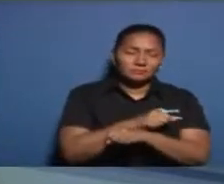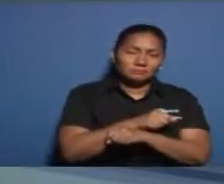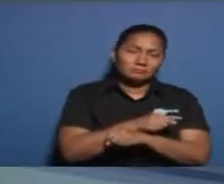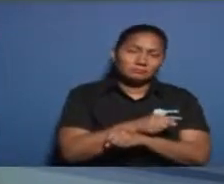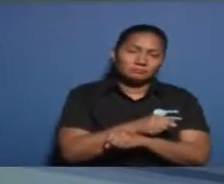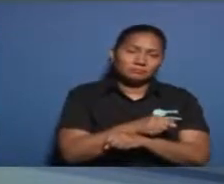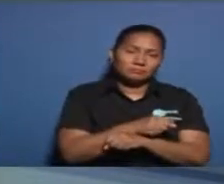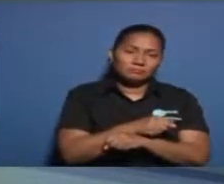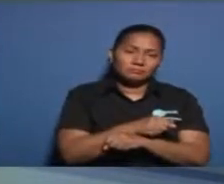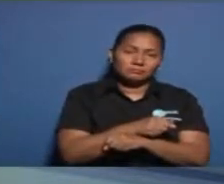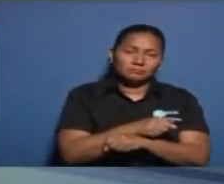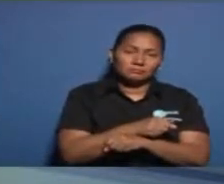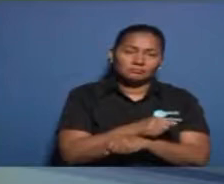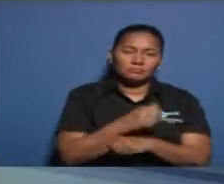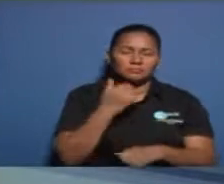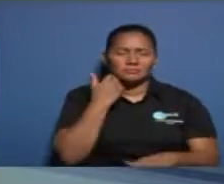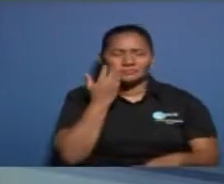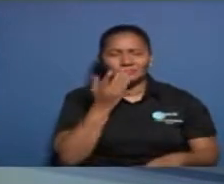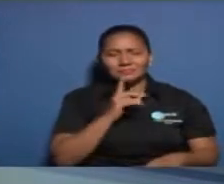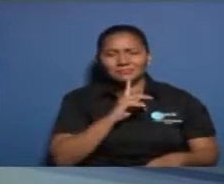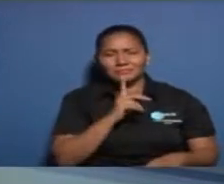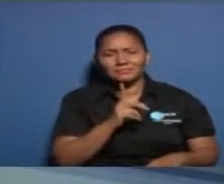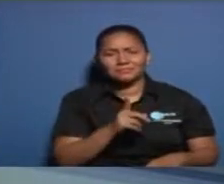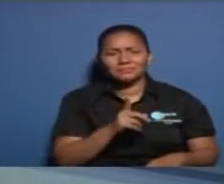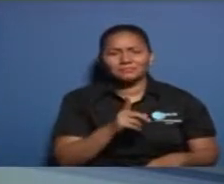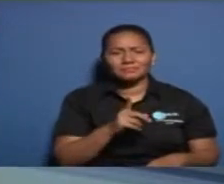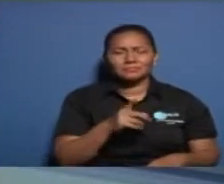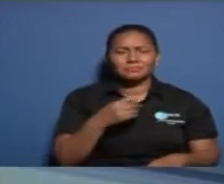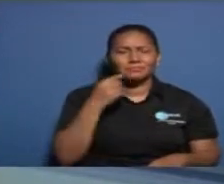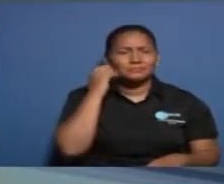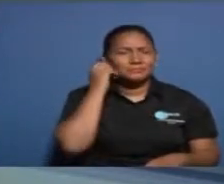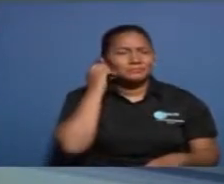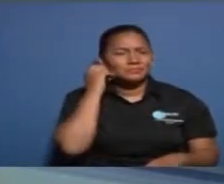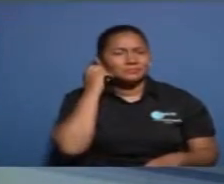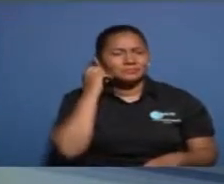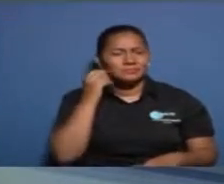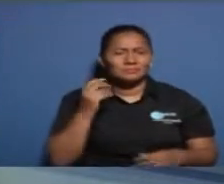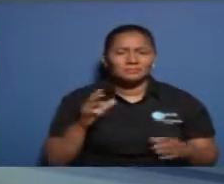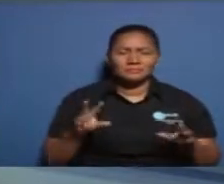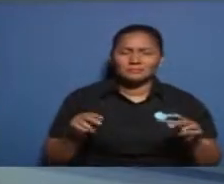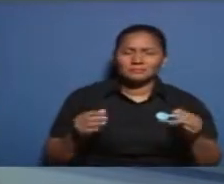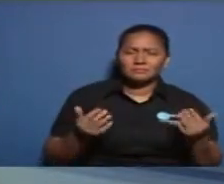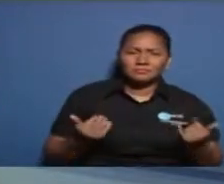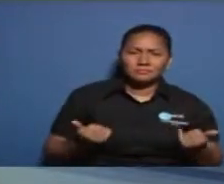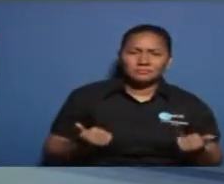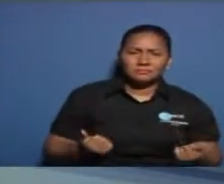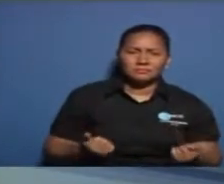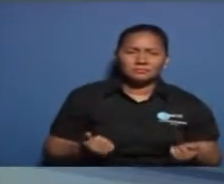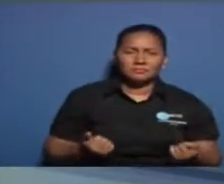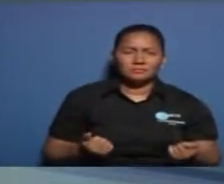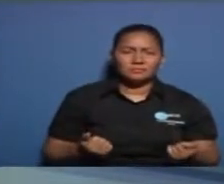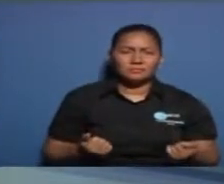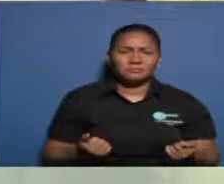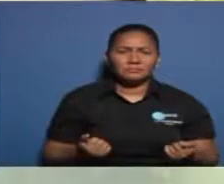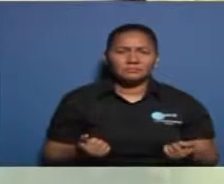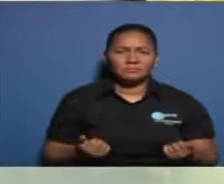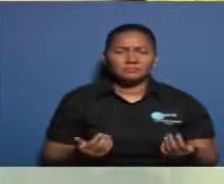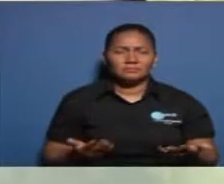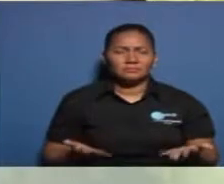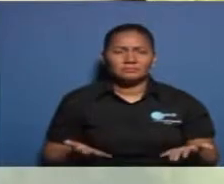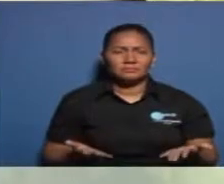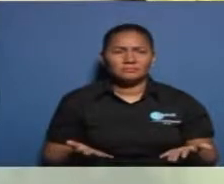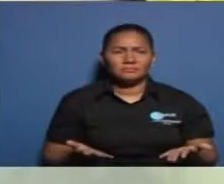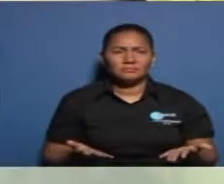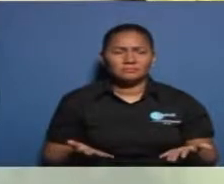a ellas no quieren ser candidatas porque aquí ha habido incluso presidente y quiero decir lo que es que las mujeres no quieren asumir cargos públicos eso no